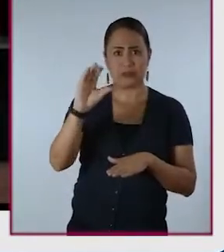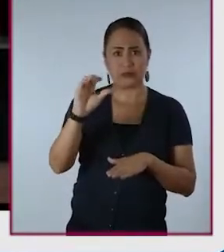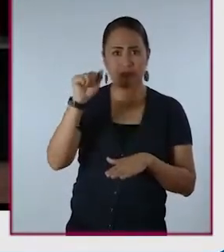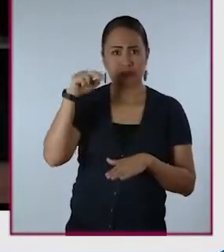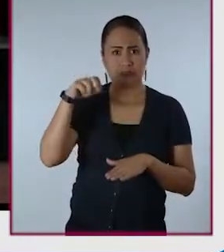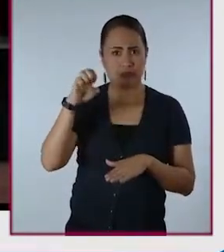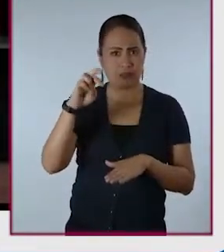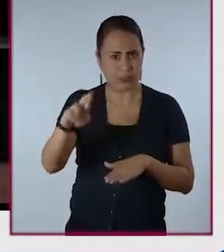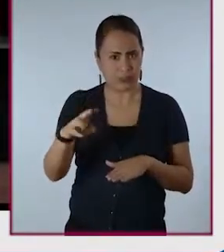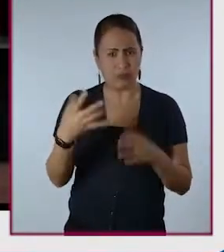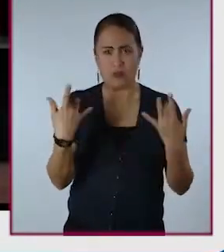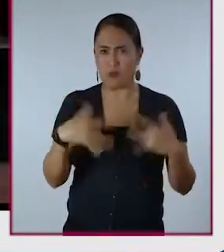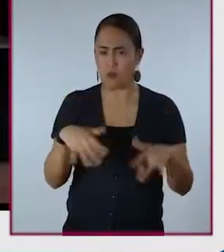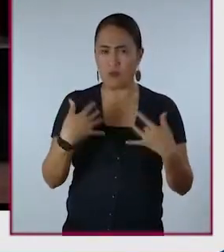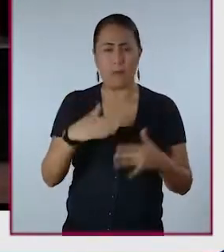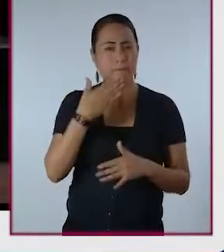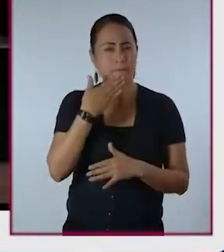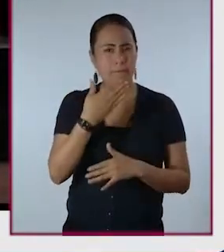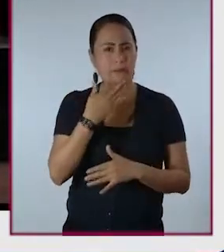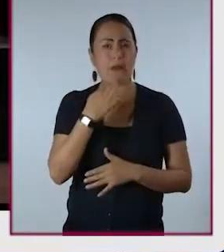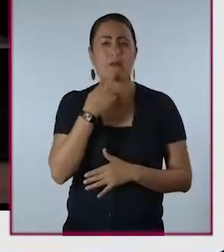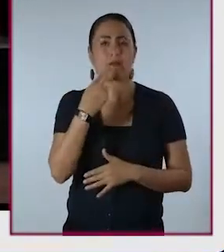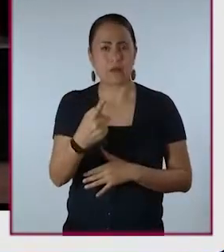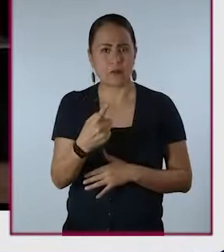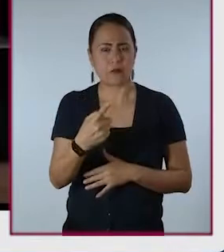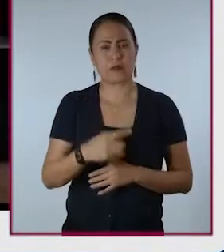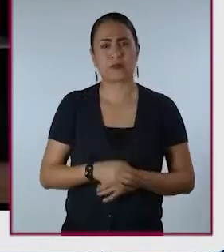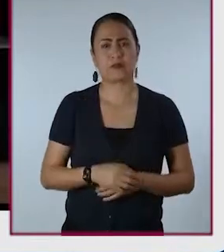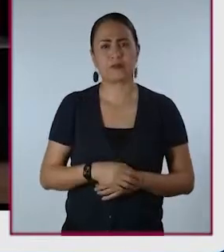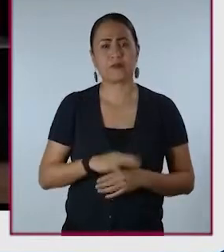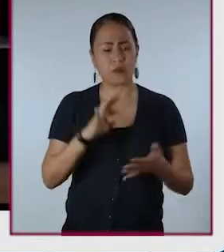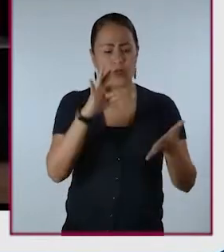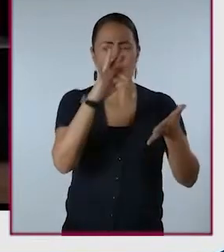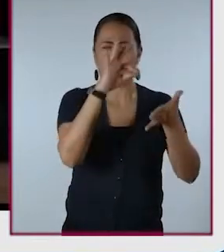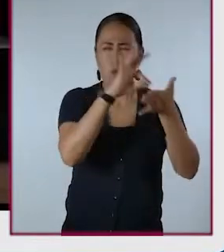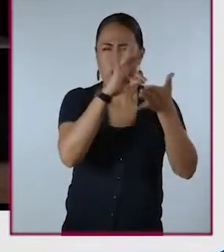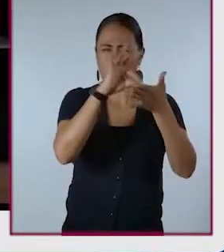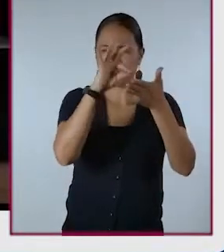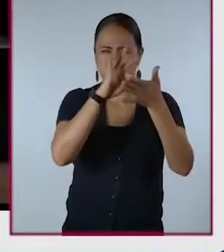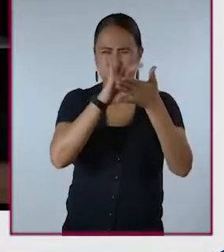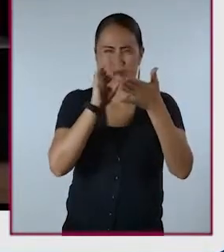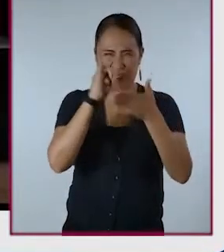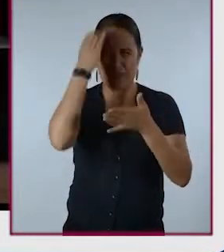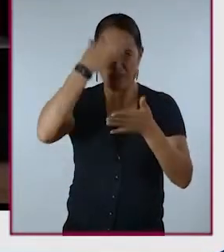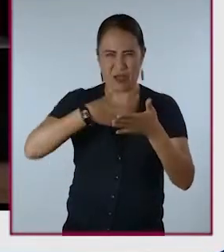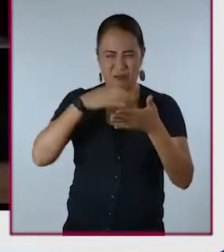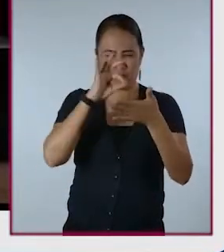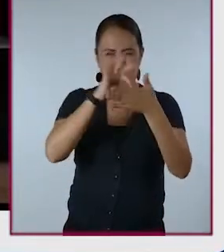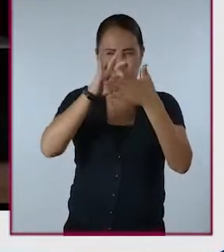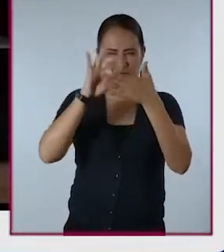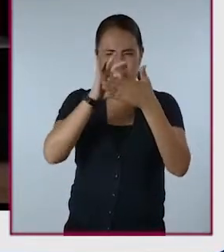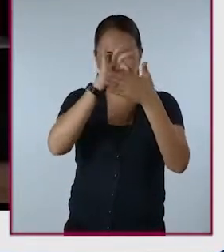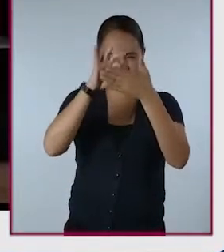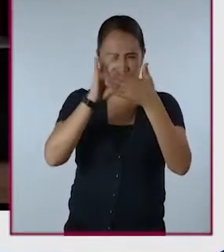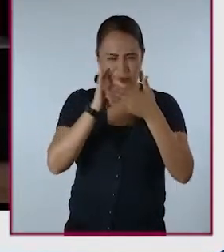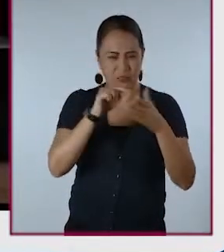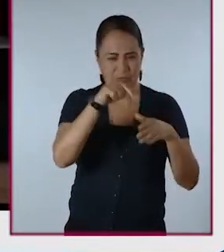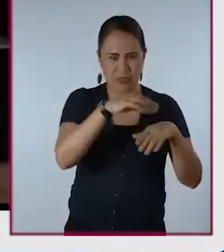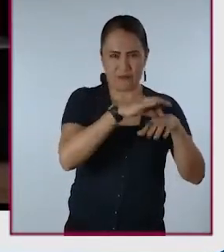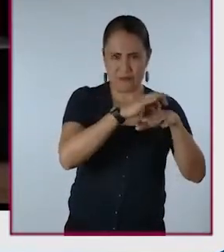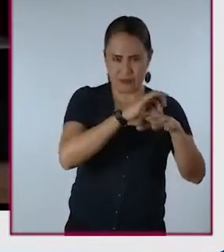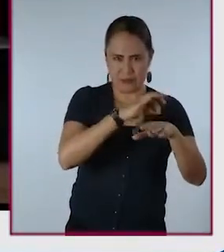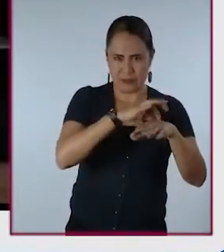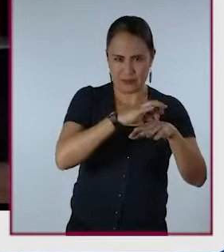rango dinámico y entonces lograr que cada punto de nuestra imagen analógica